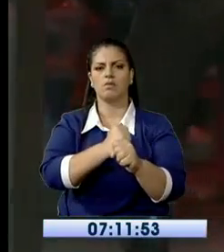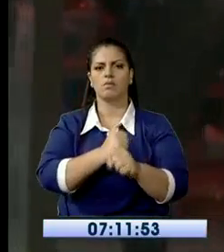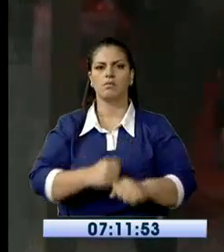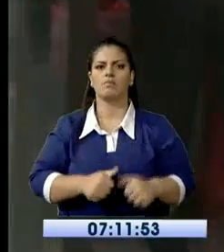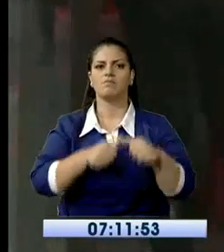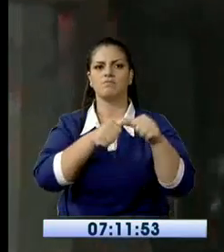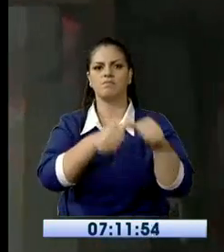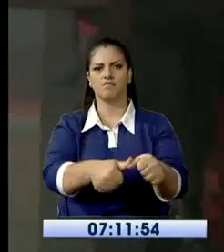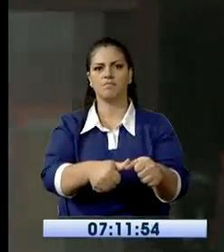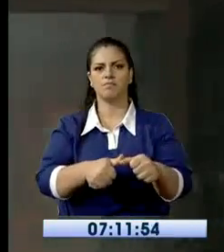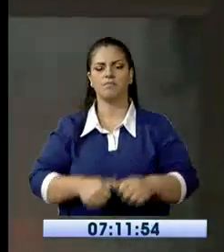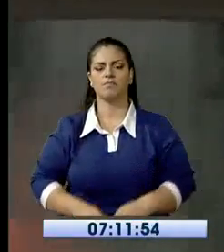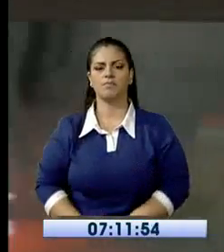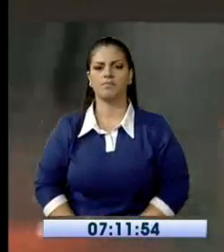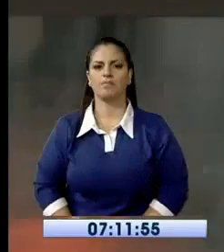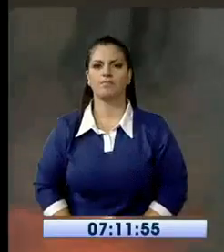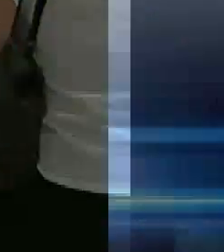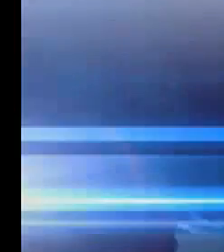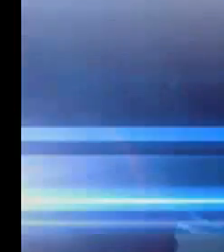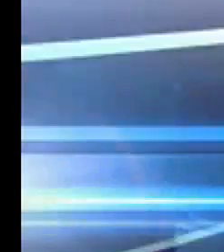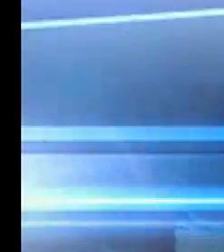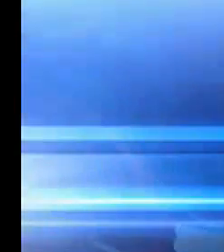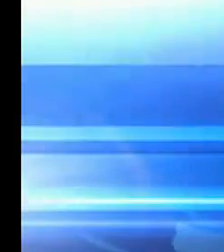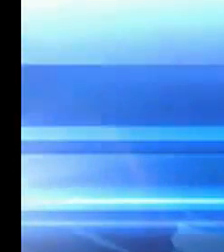Jorge Salazar.